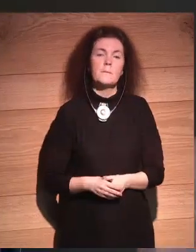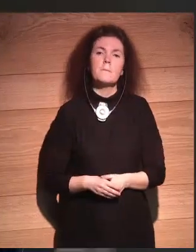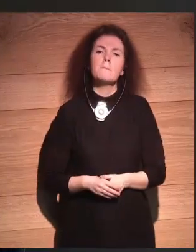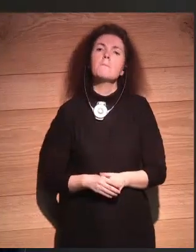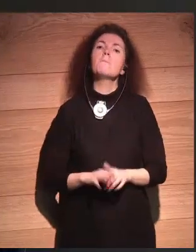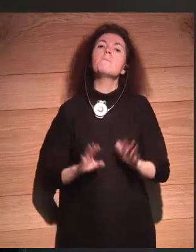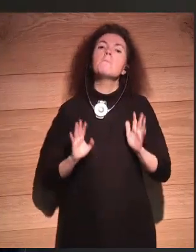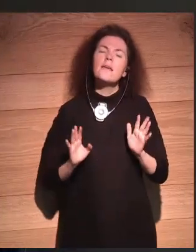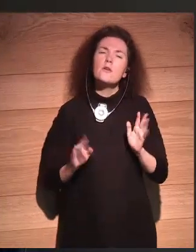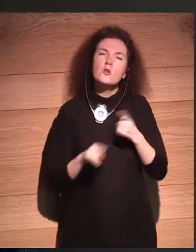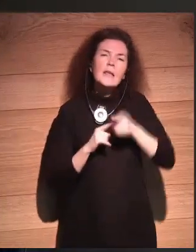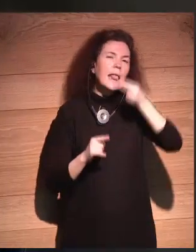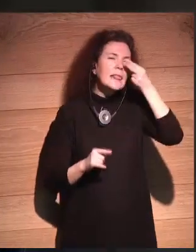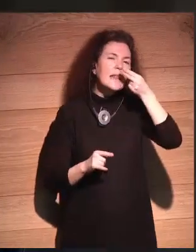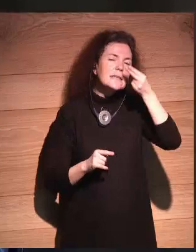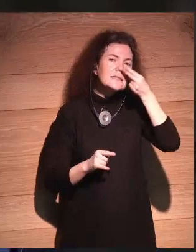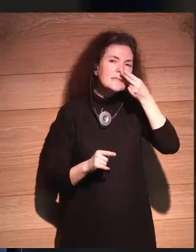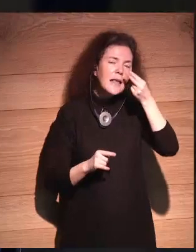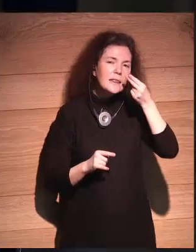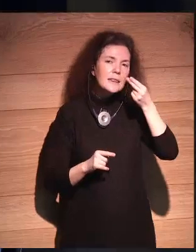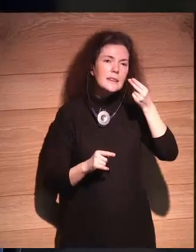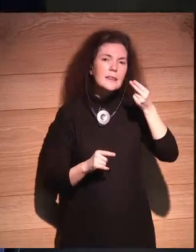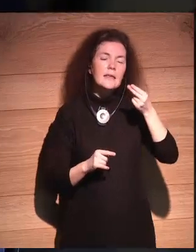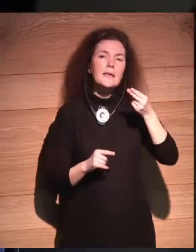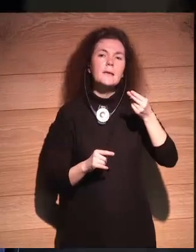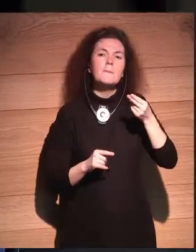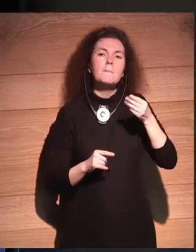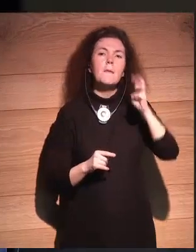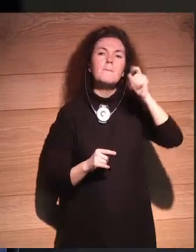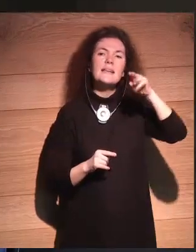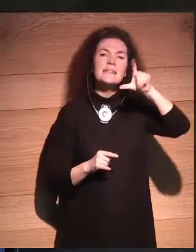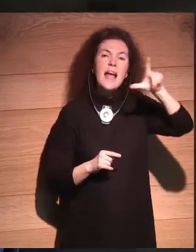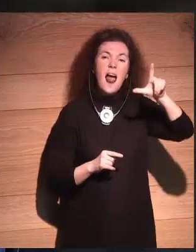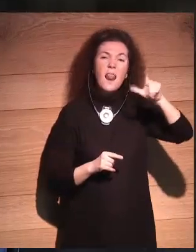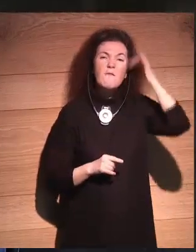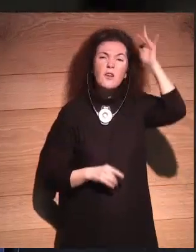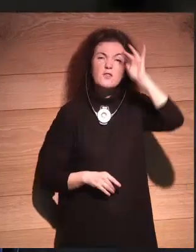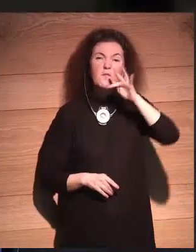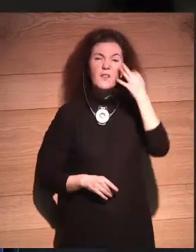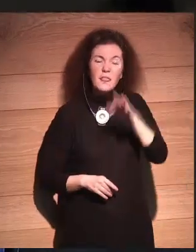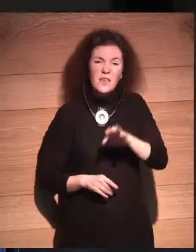Pero lo que es interesante, Blaise Pascal, el filósofo francés,